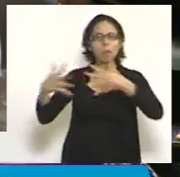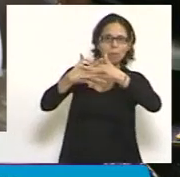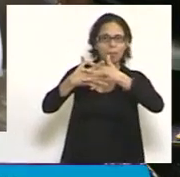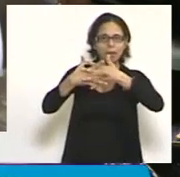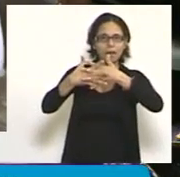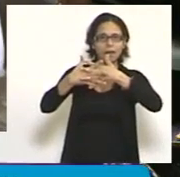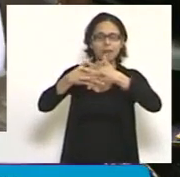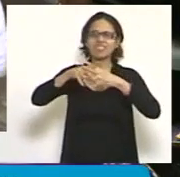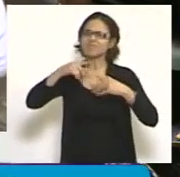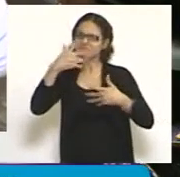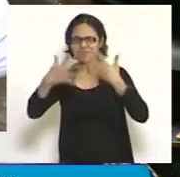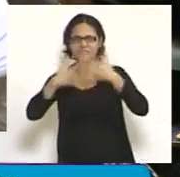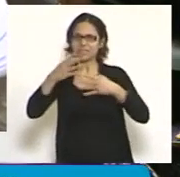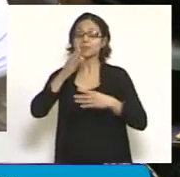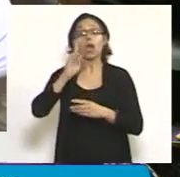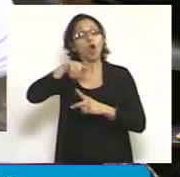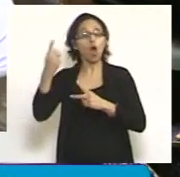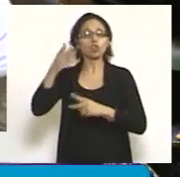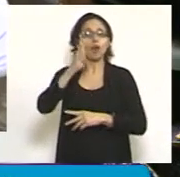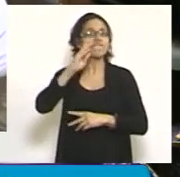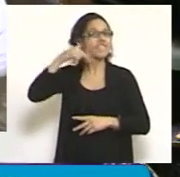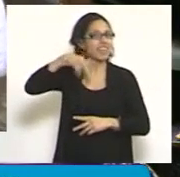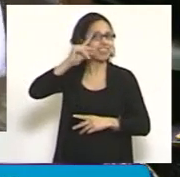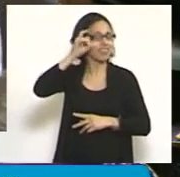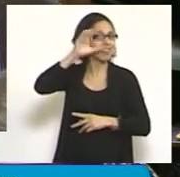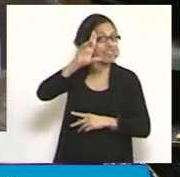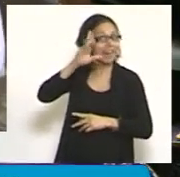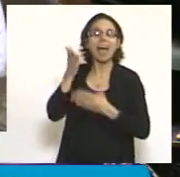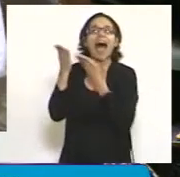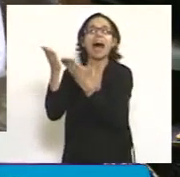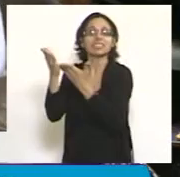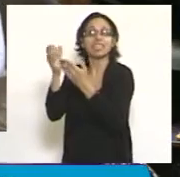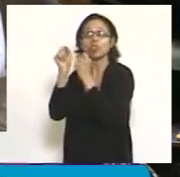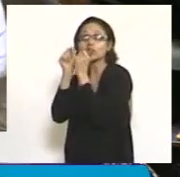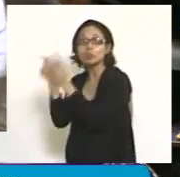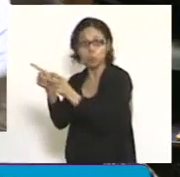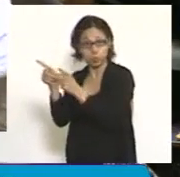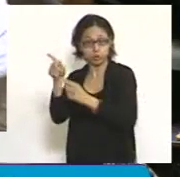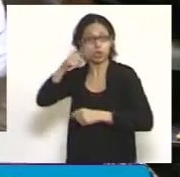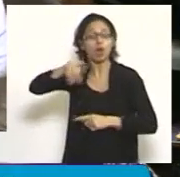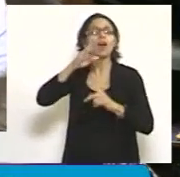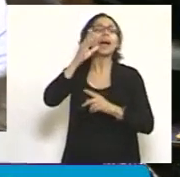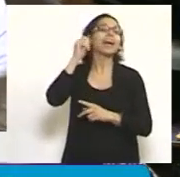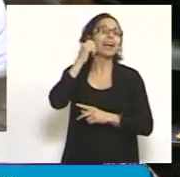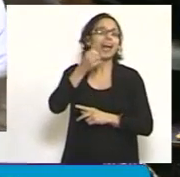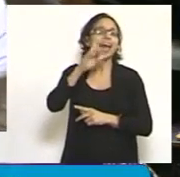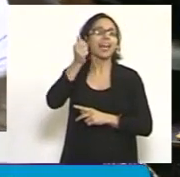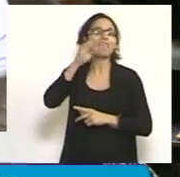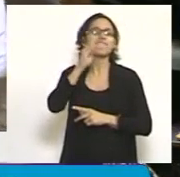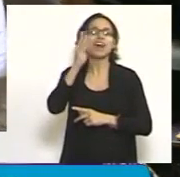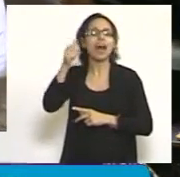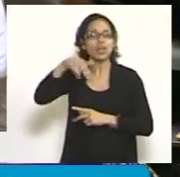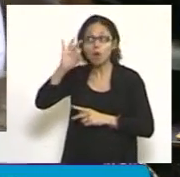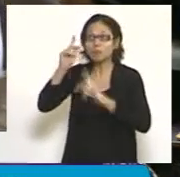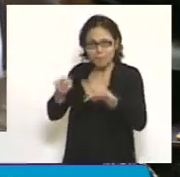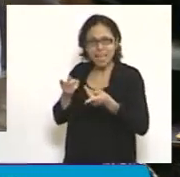Binder y otros, Binder, el asesor de ustedes, Garabano, el asesor de ustedes,